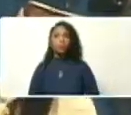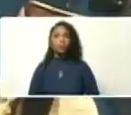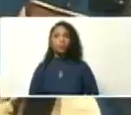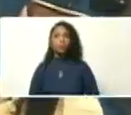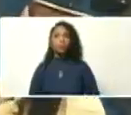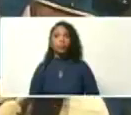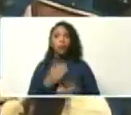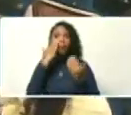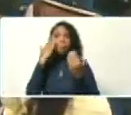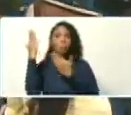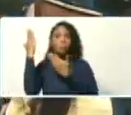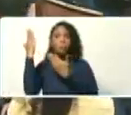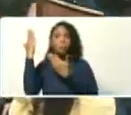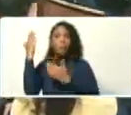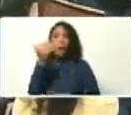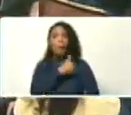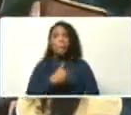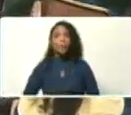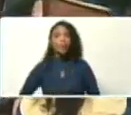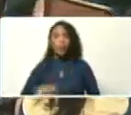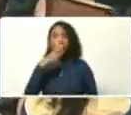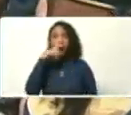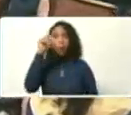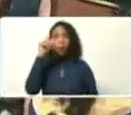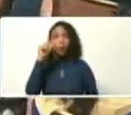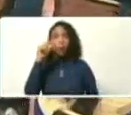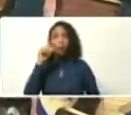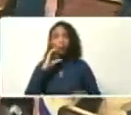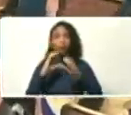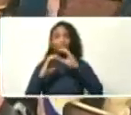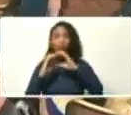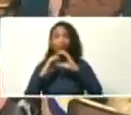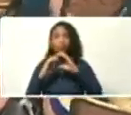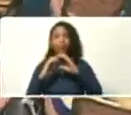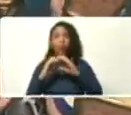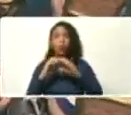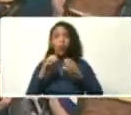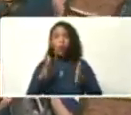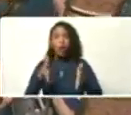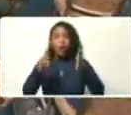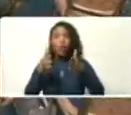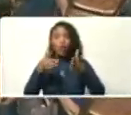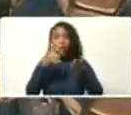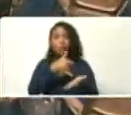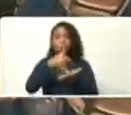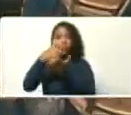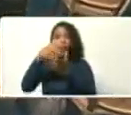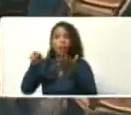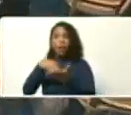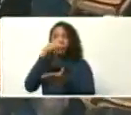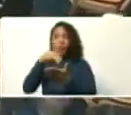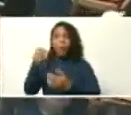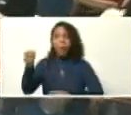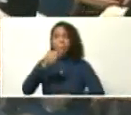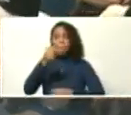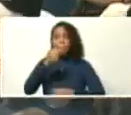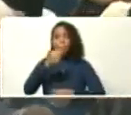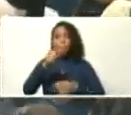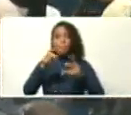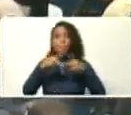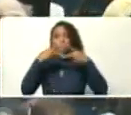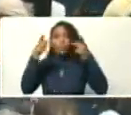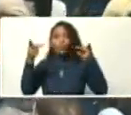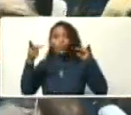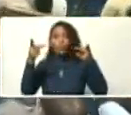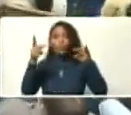Vemos allí entonces al presidente Nicolás Maduro conversando con los ganadores de este Premio Nacional de Periodismo Simón Bolívar,